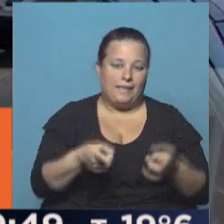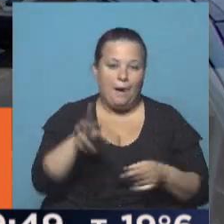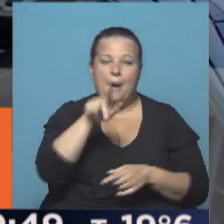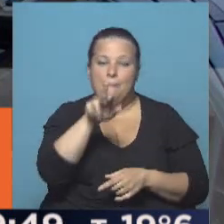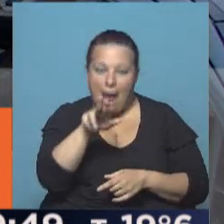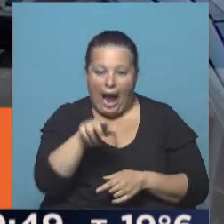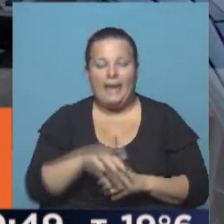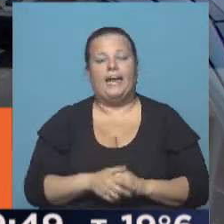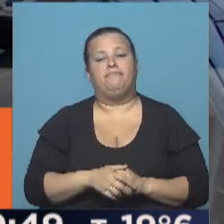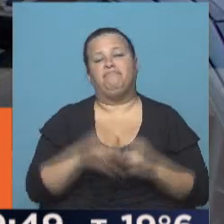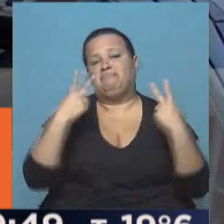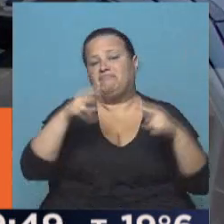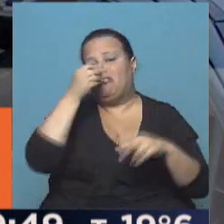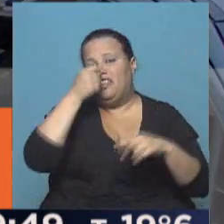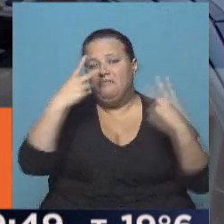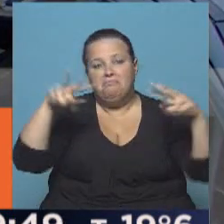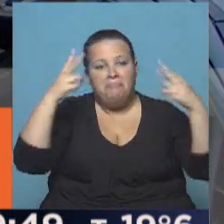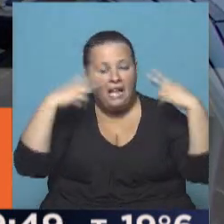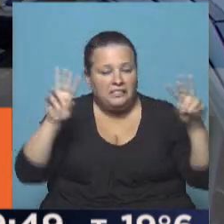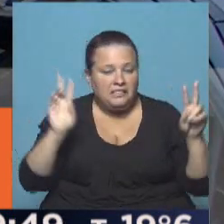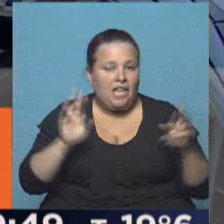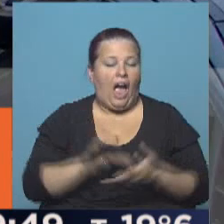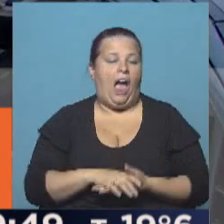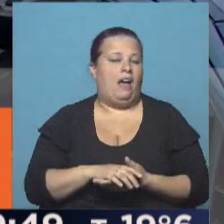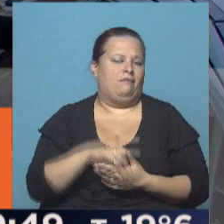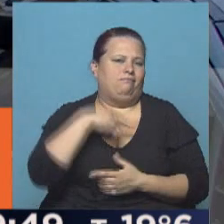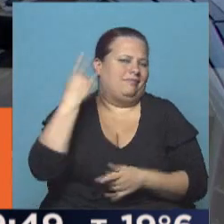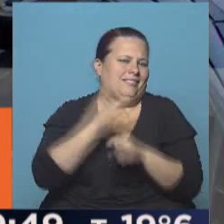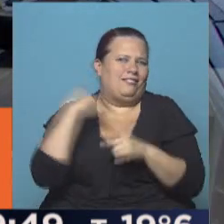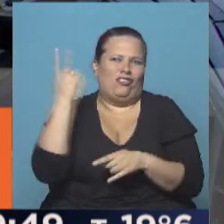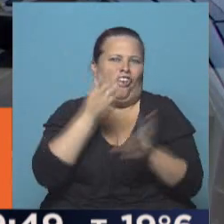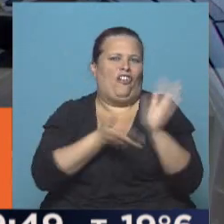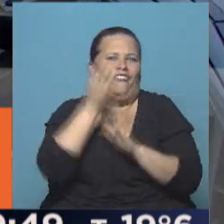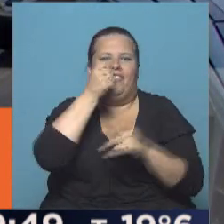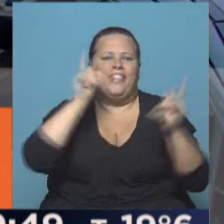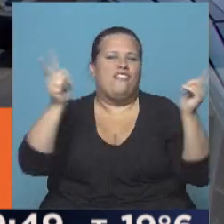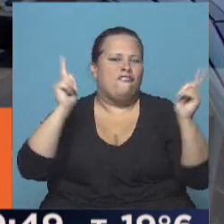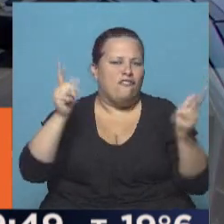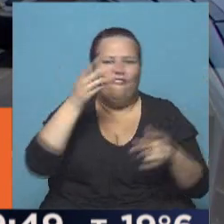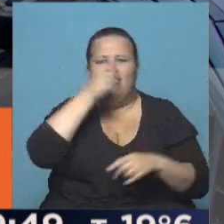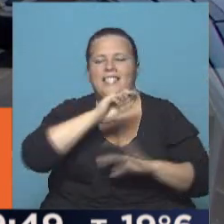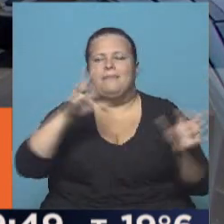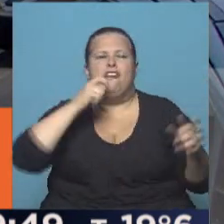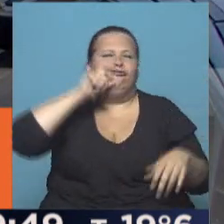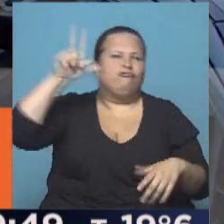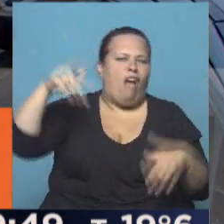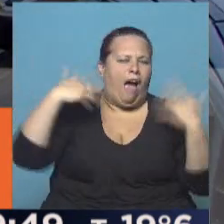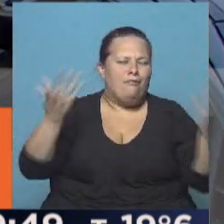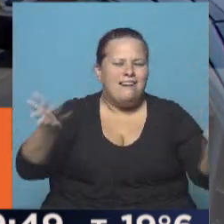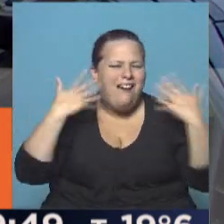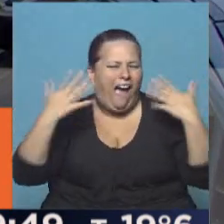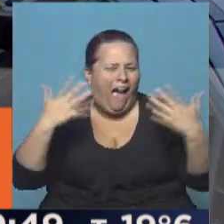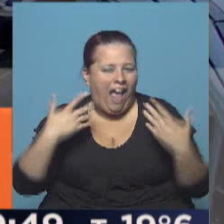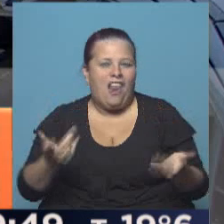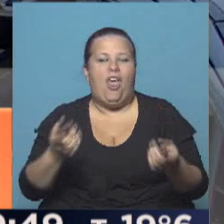pareja que salió un fin de semana, como tantos seguramente, a pasarlo bien, un fin de semana de mucho sol, un calor